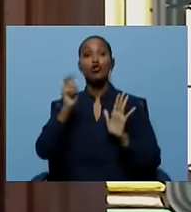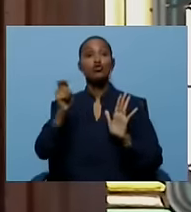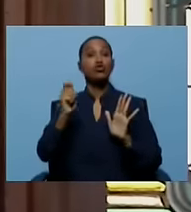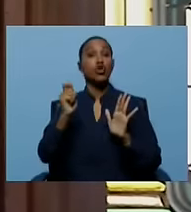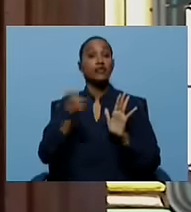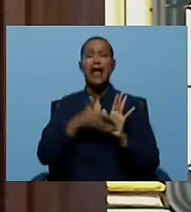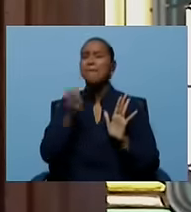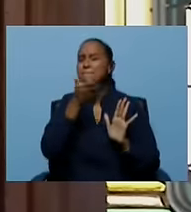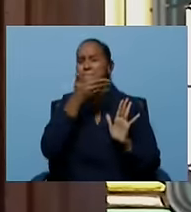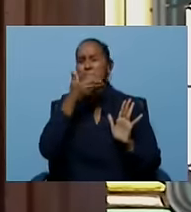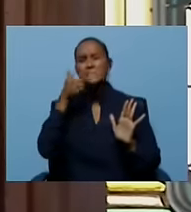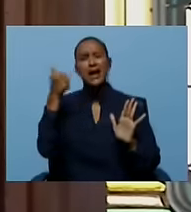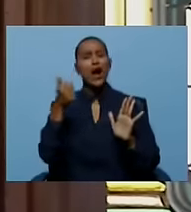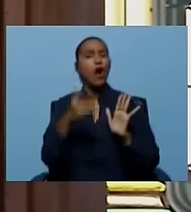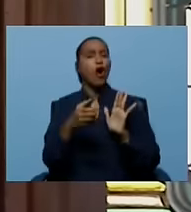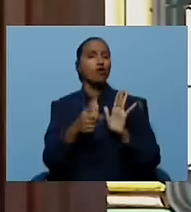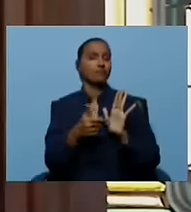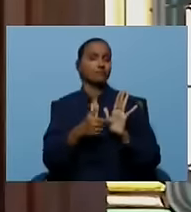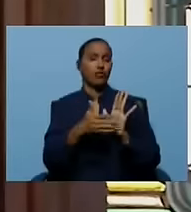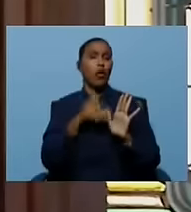humanidad, nuestra constitución.